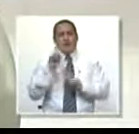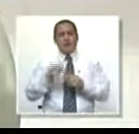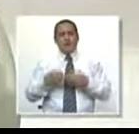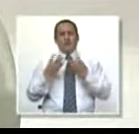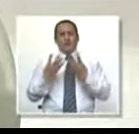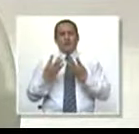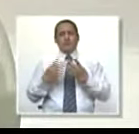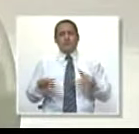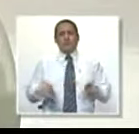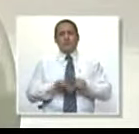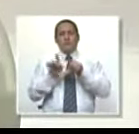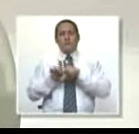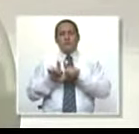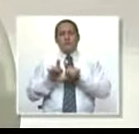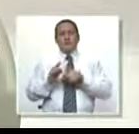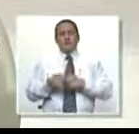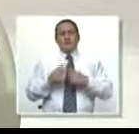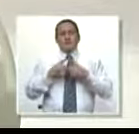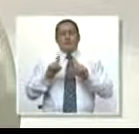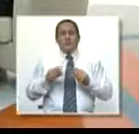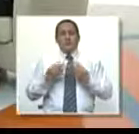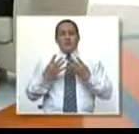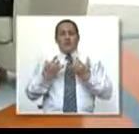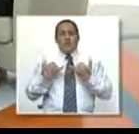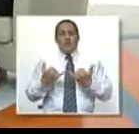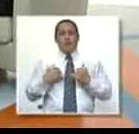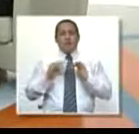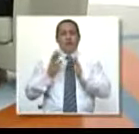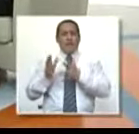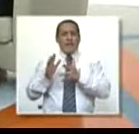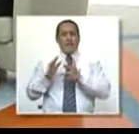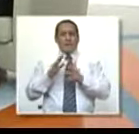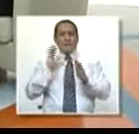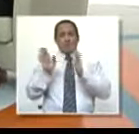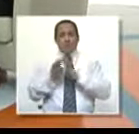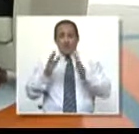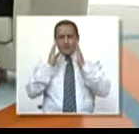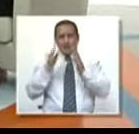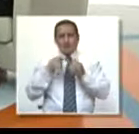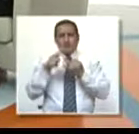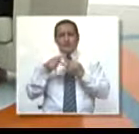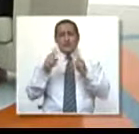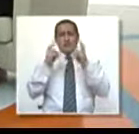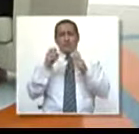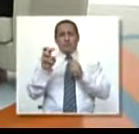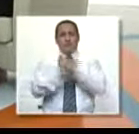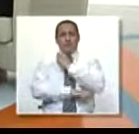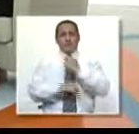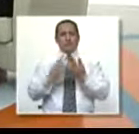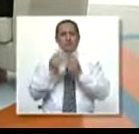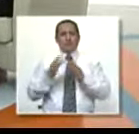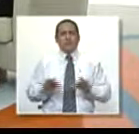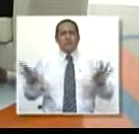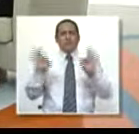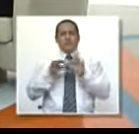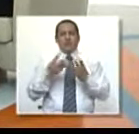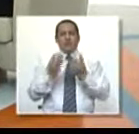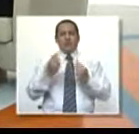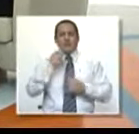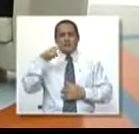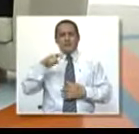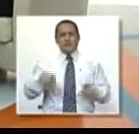bueno cando Pero pero bueno no hay que dejar de desatender esos otros temas no en un país con tantas prioridades con tantas